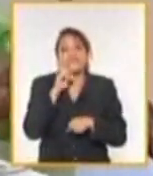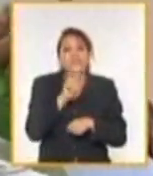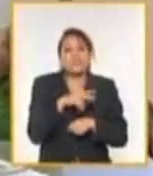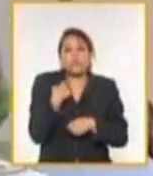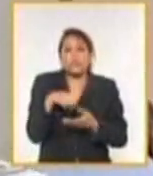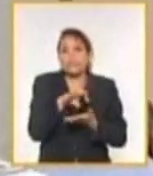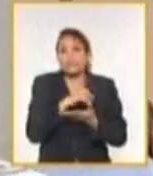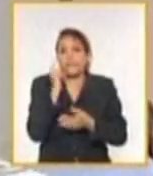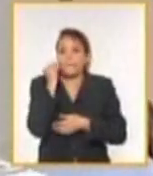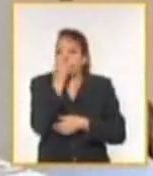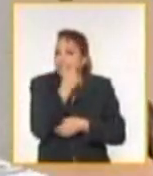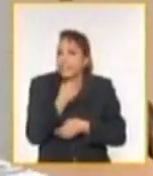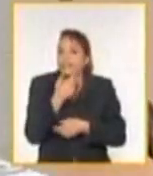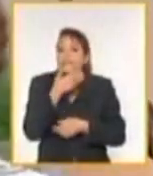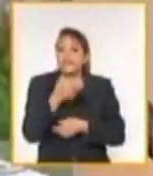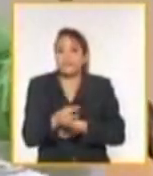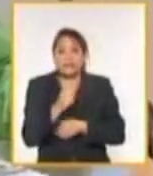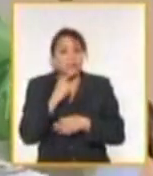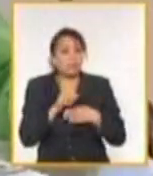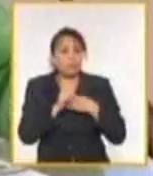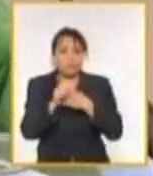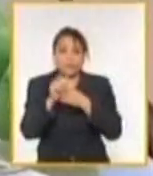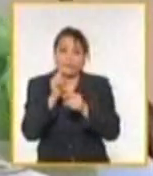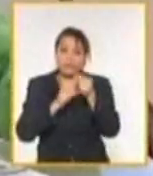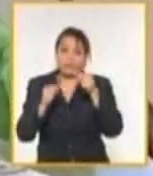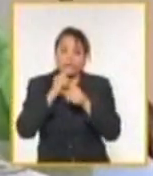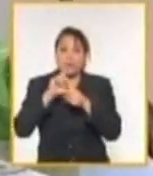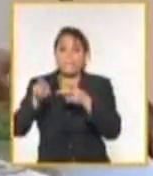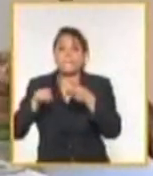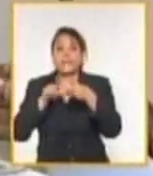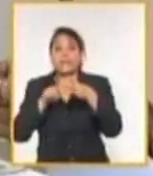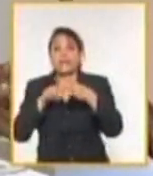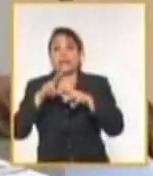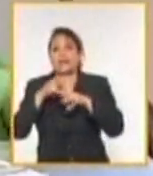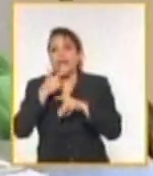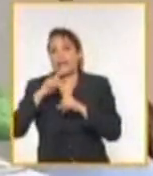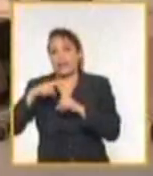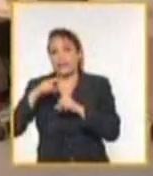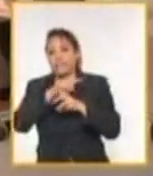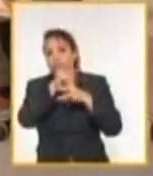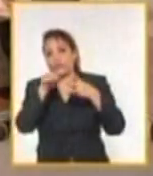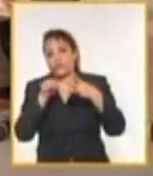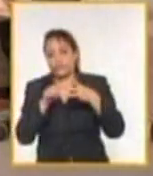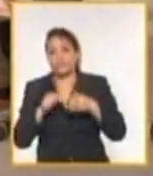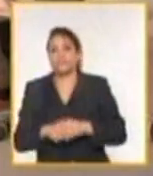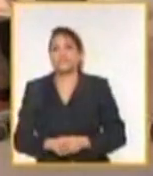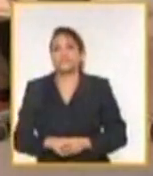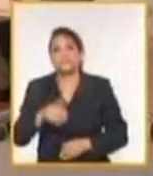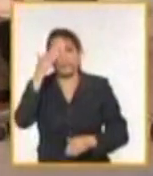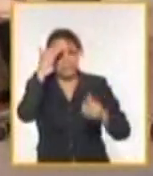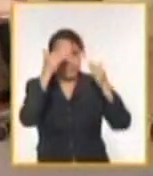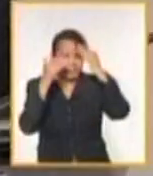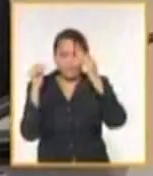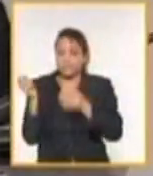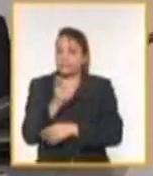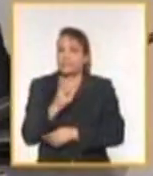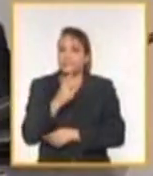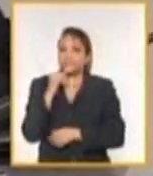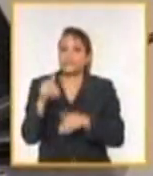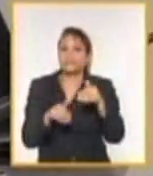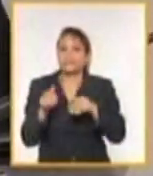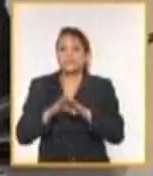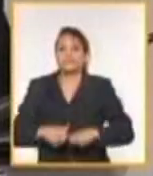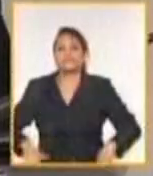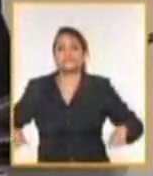como pivotes esenciales de la revolución, y está en él. Está en el doctor Armando Hart Dávalos. Gracias, Yusuan, gracias, Juvieta, gracias al doctor